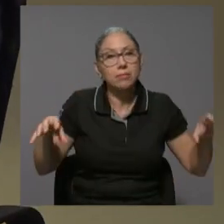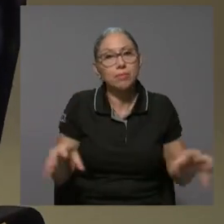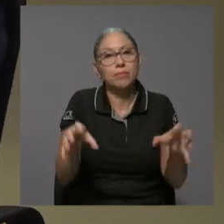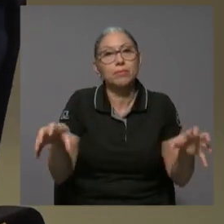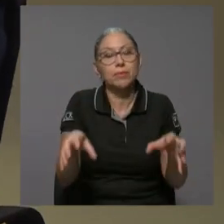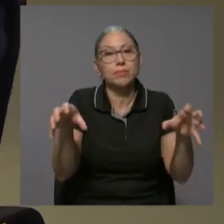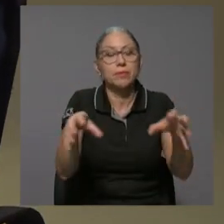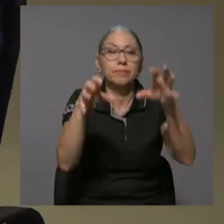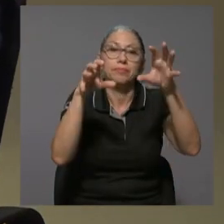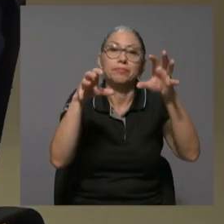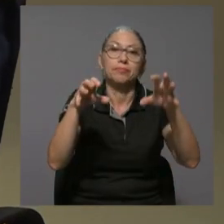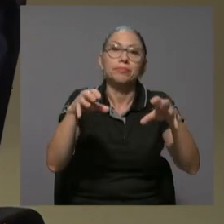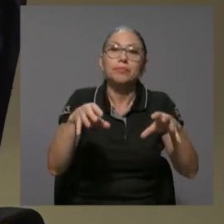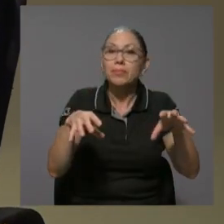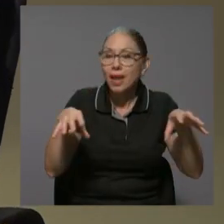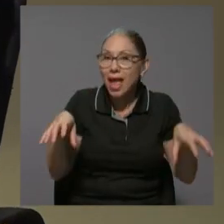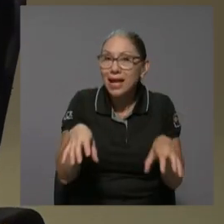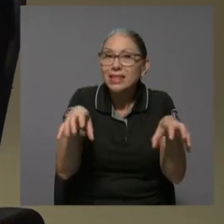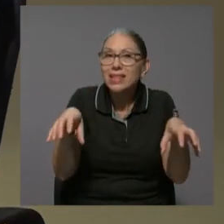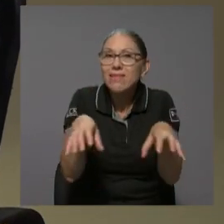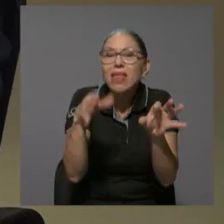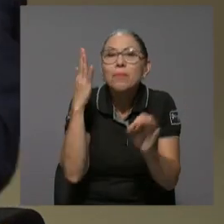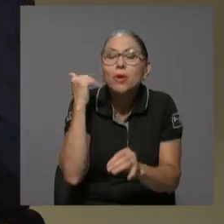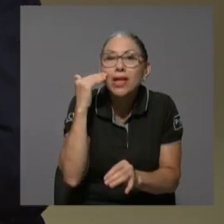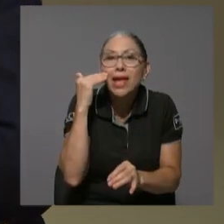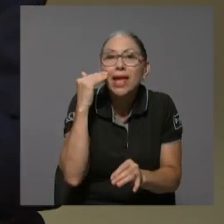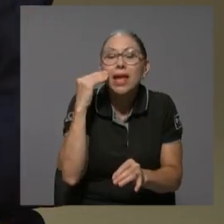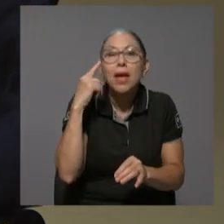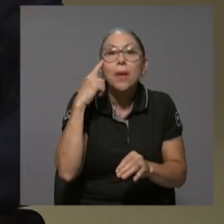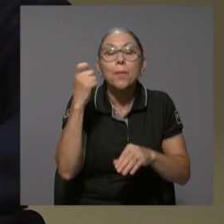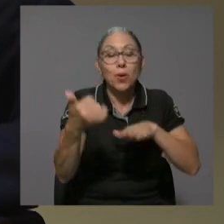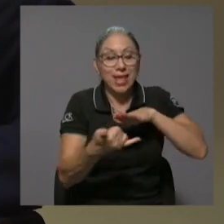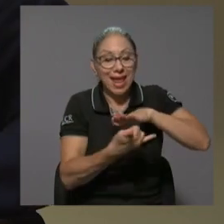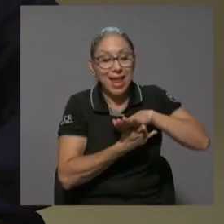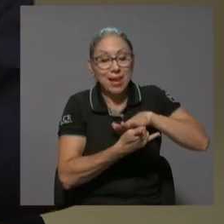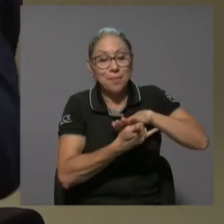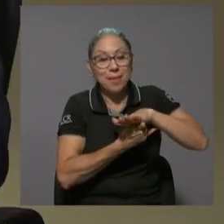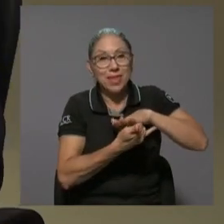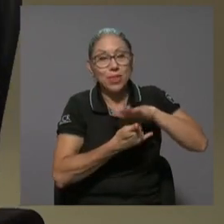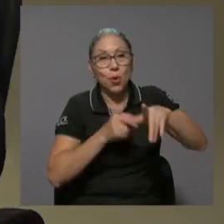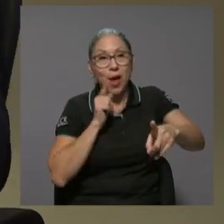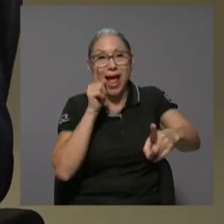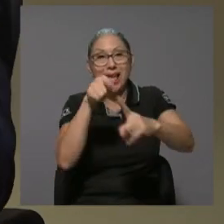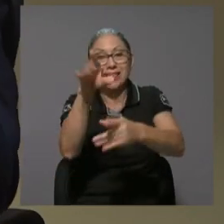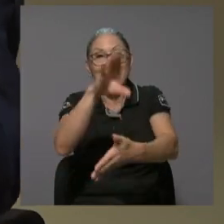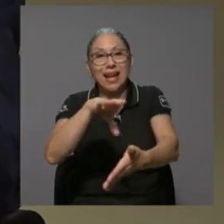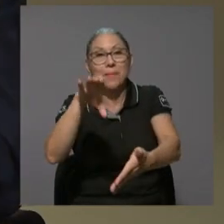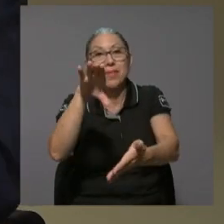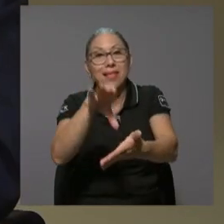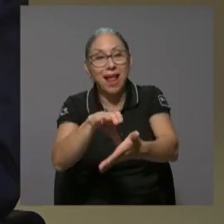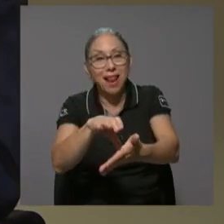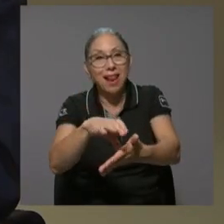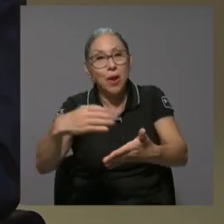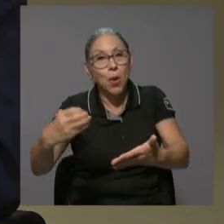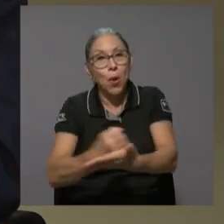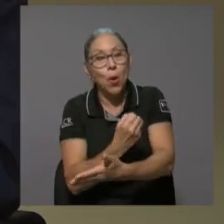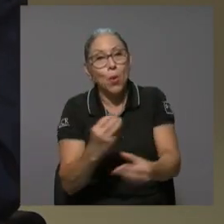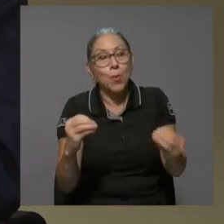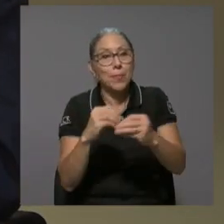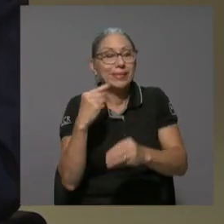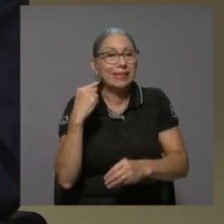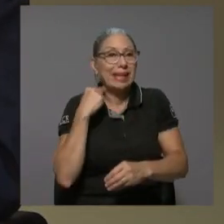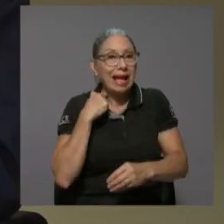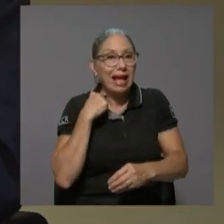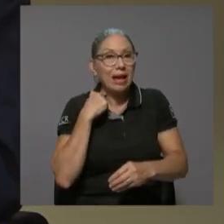el aumento en los pasajes del metro de Santiago, pero que es o fue la chispa para que